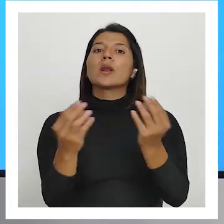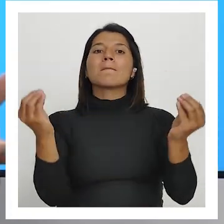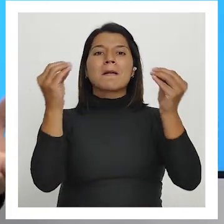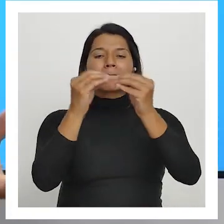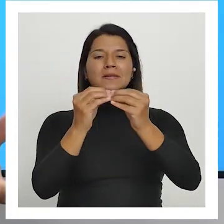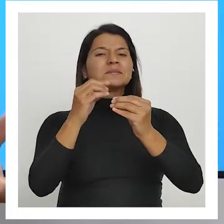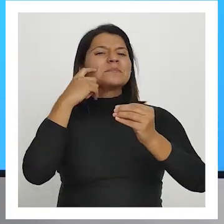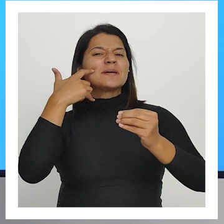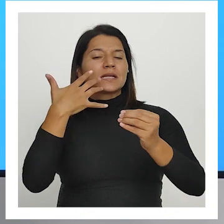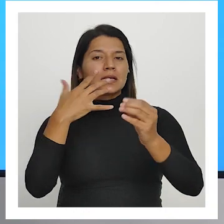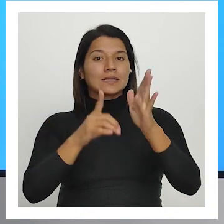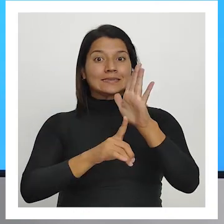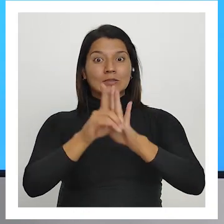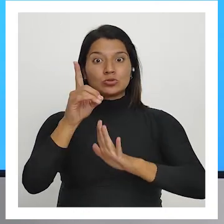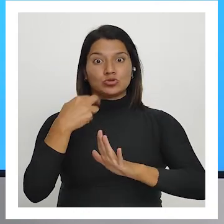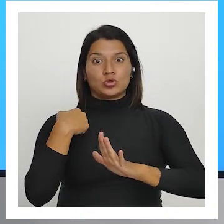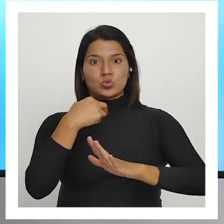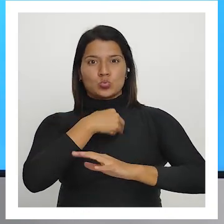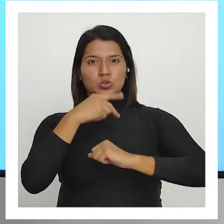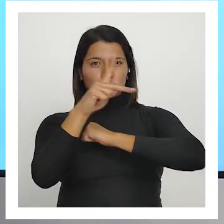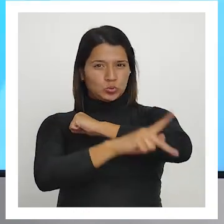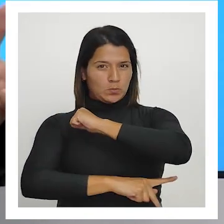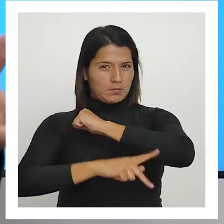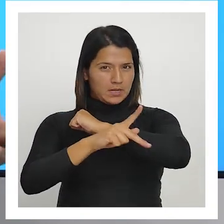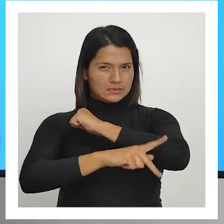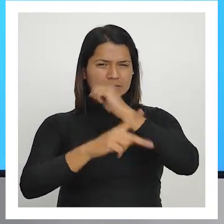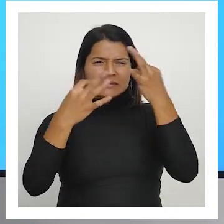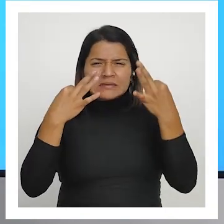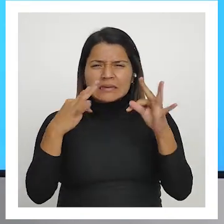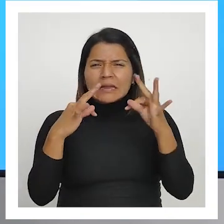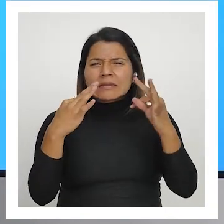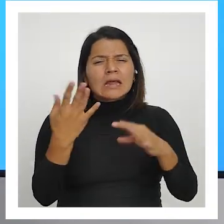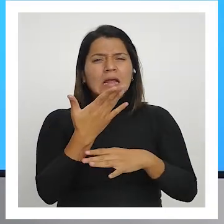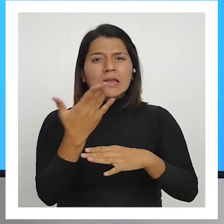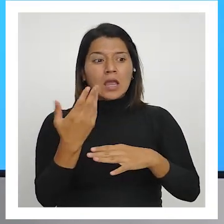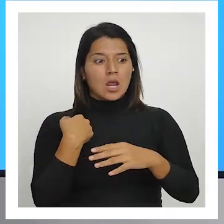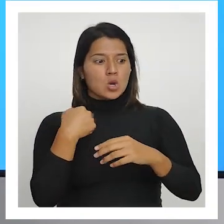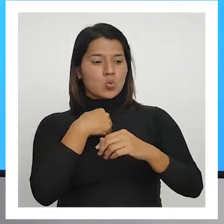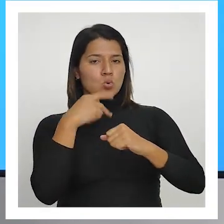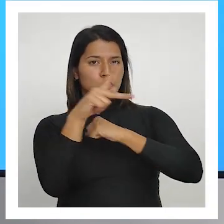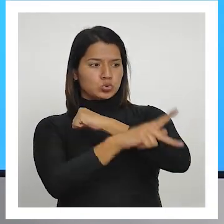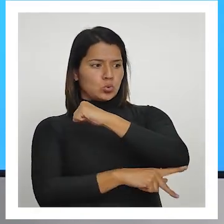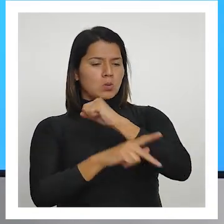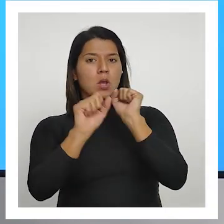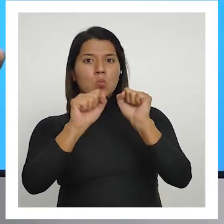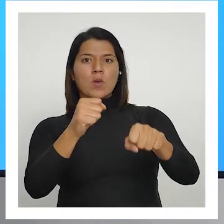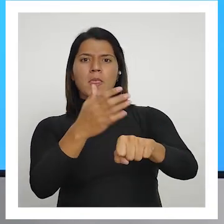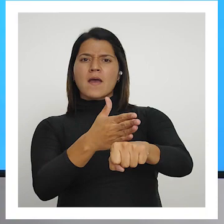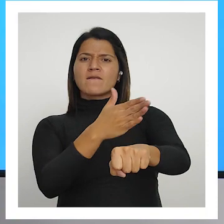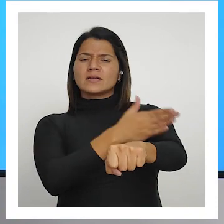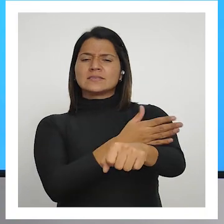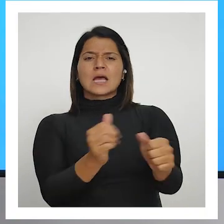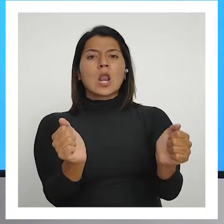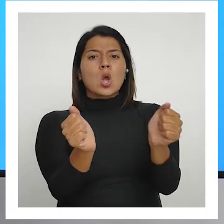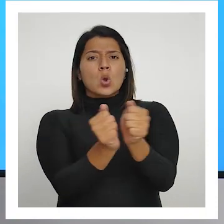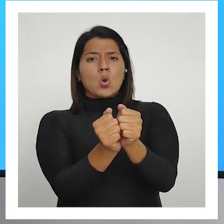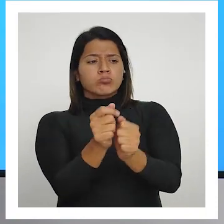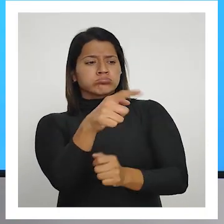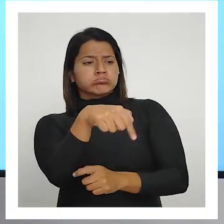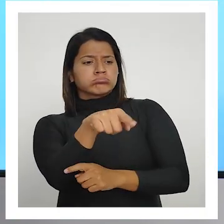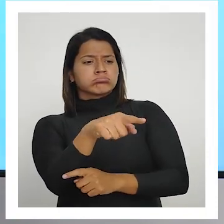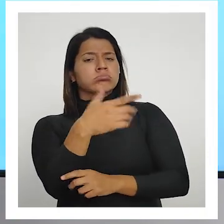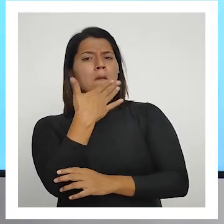crecimiento de este país, tratar de que nuestra nación salga adelante con los mejores hombres y las mejores